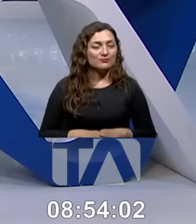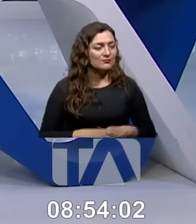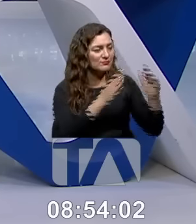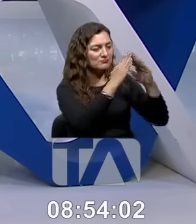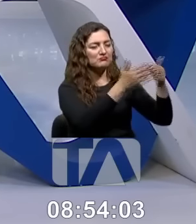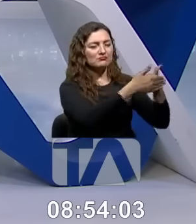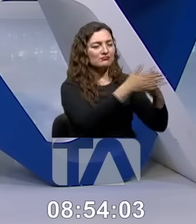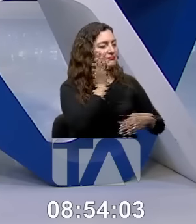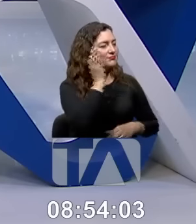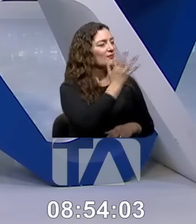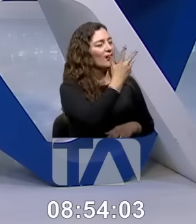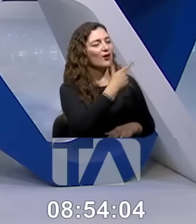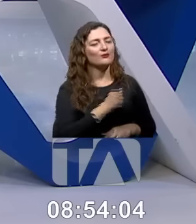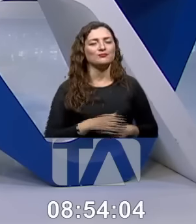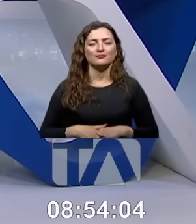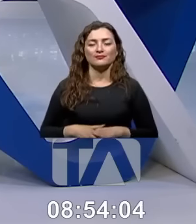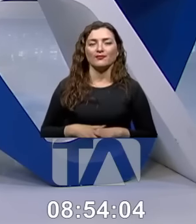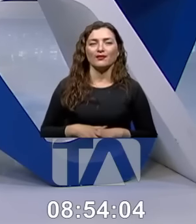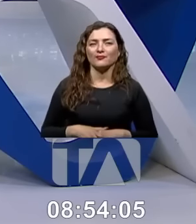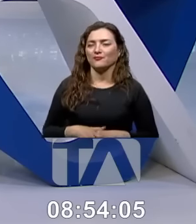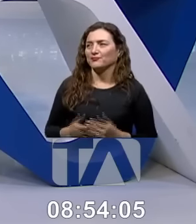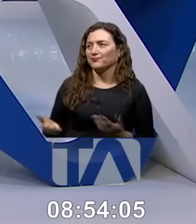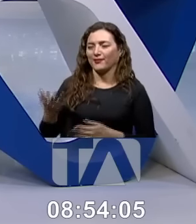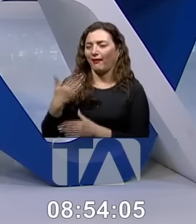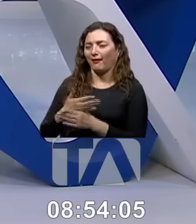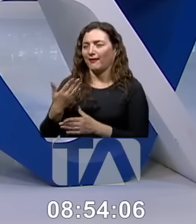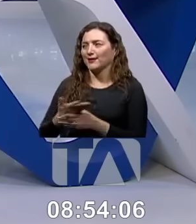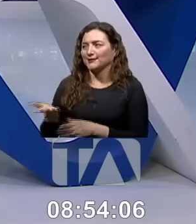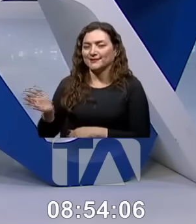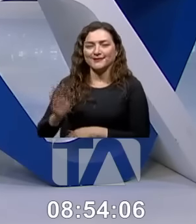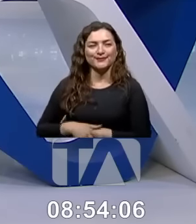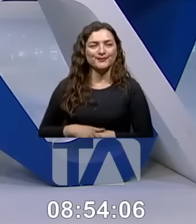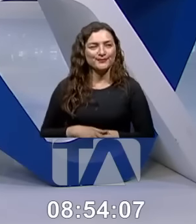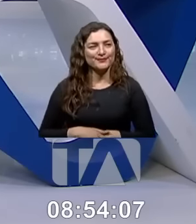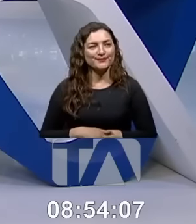Alcanzaba el número uno. Y no se pasa. No se le conoce. Basta, póngale play, por favor, a la canción.